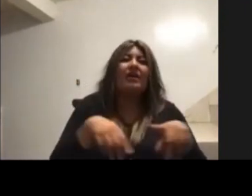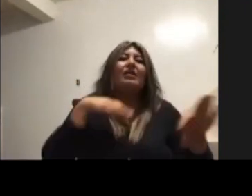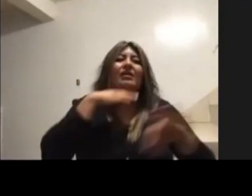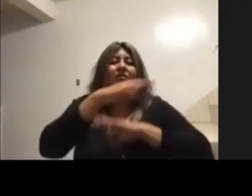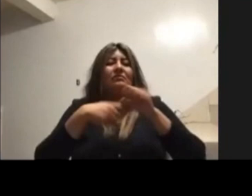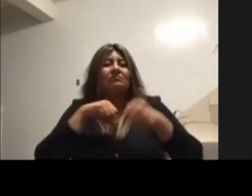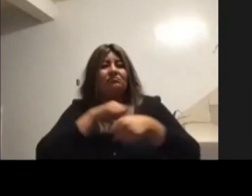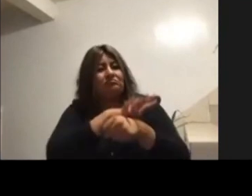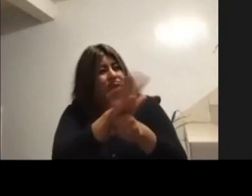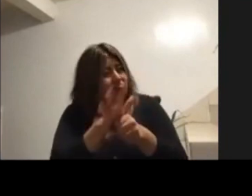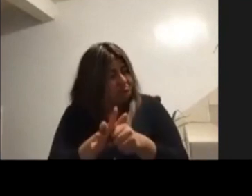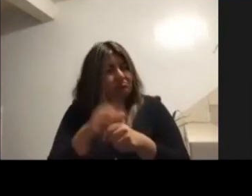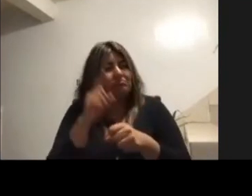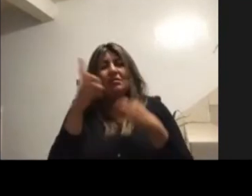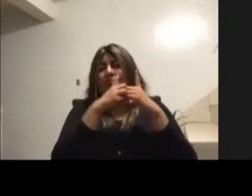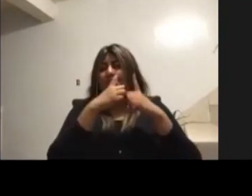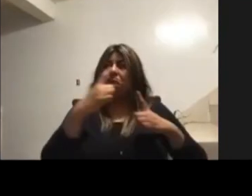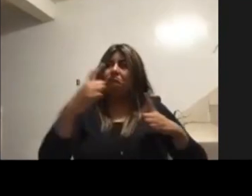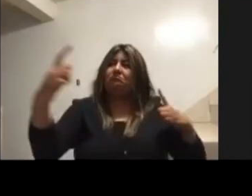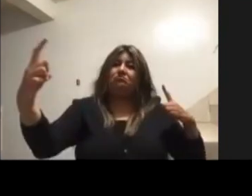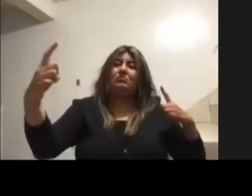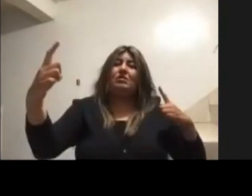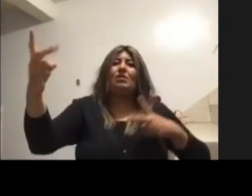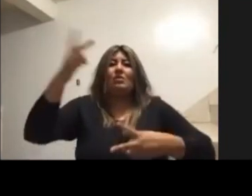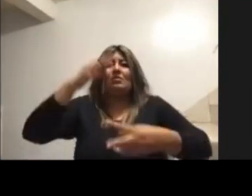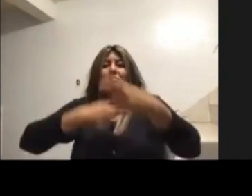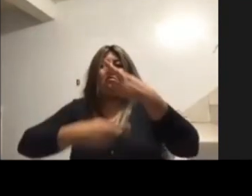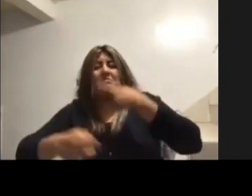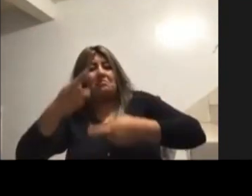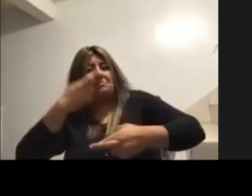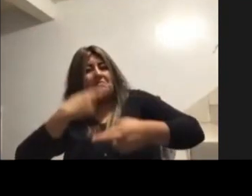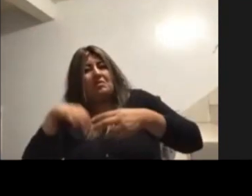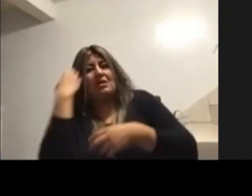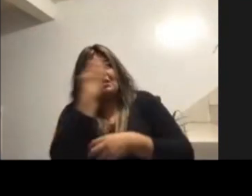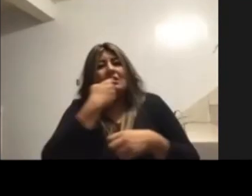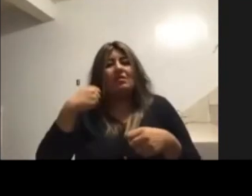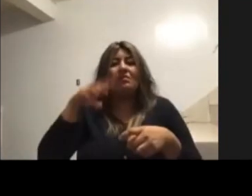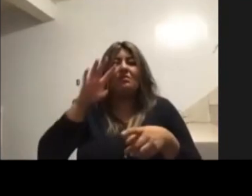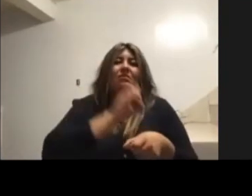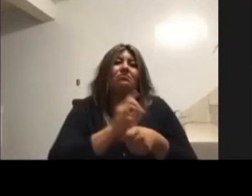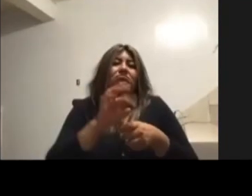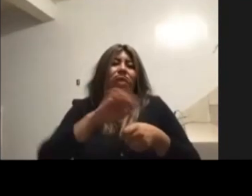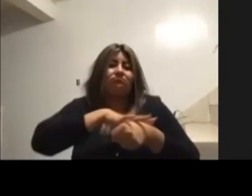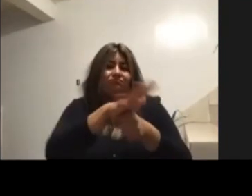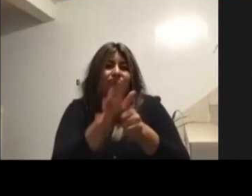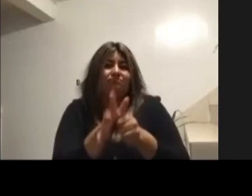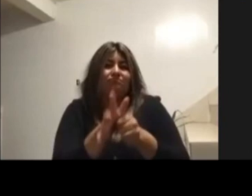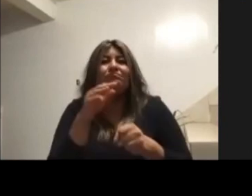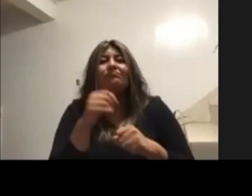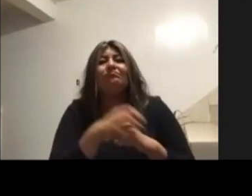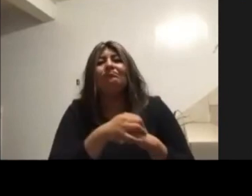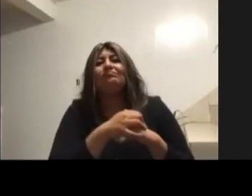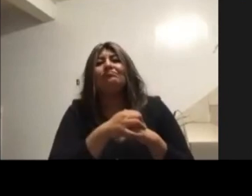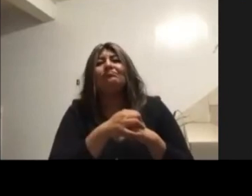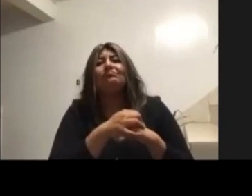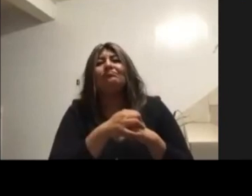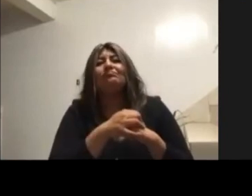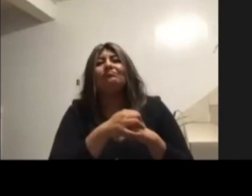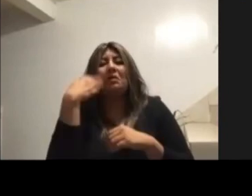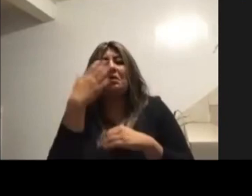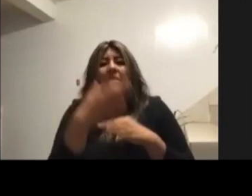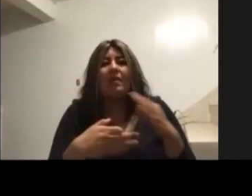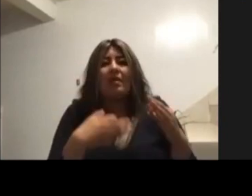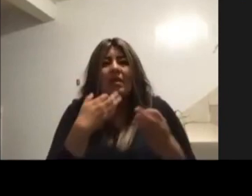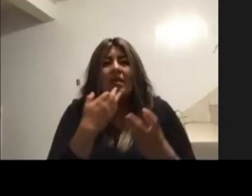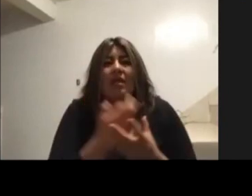a distancia y cuando volvamos al aula, a la escuela, esa oportunidad de la diversidad